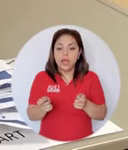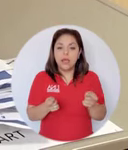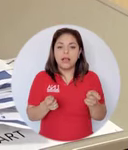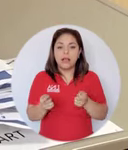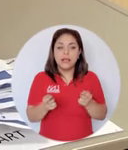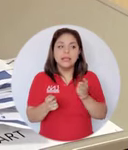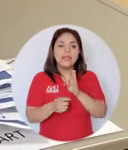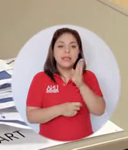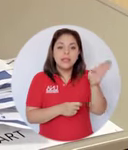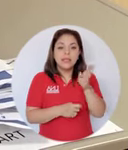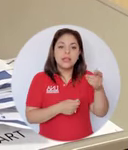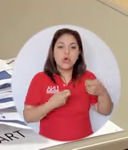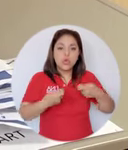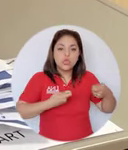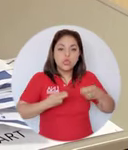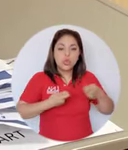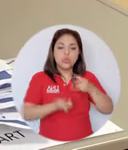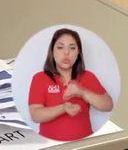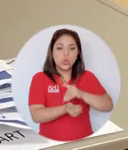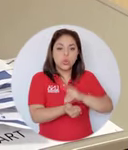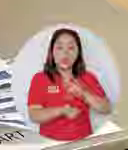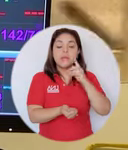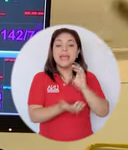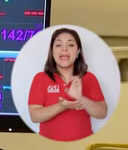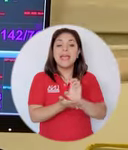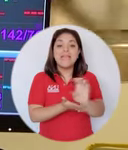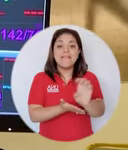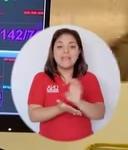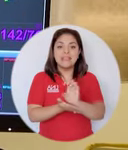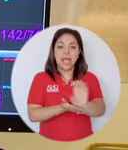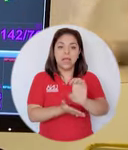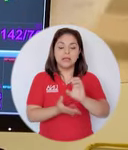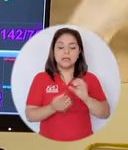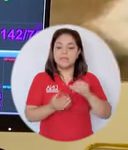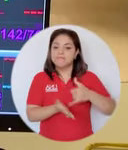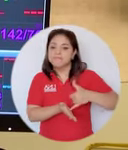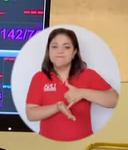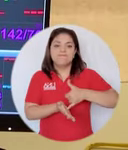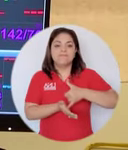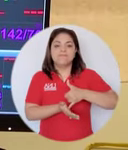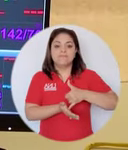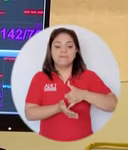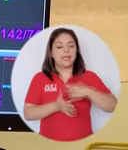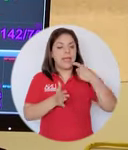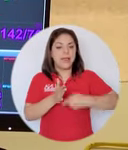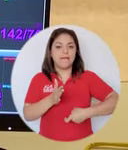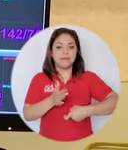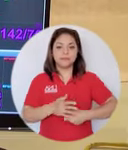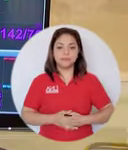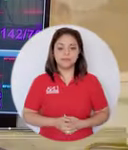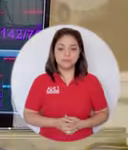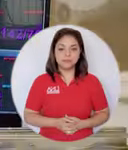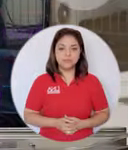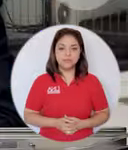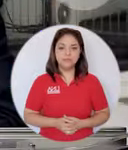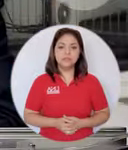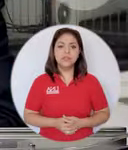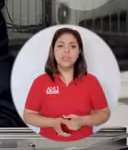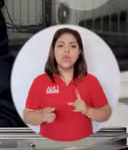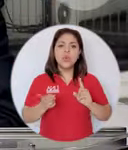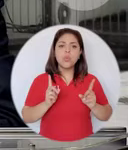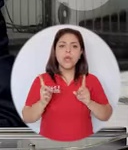del control periódico que deberíamos de tener para evitar estar en este grupo de alta vulnerabilidad de una condición